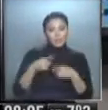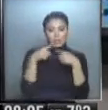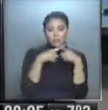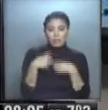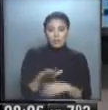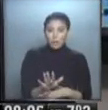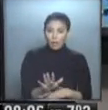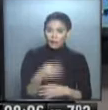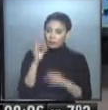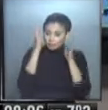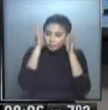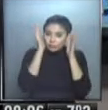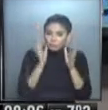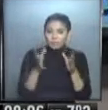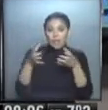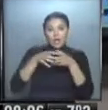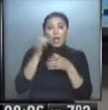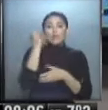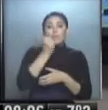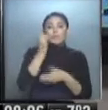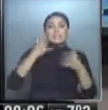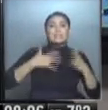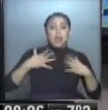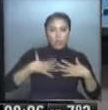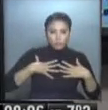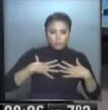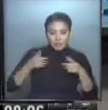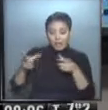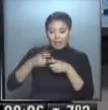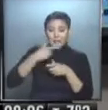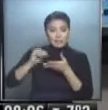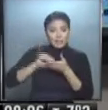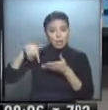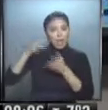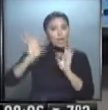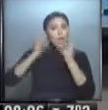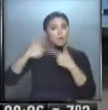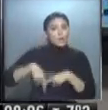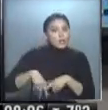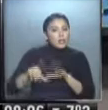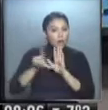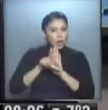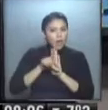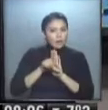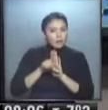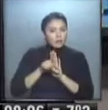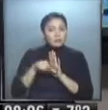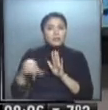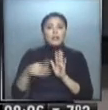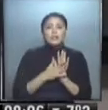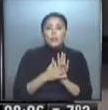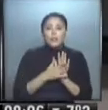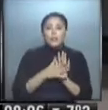que meter en la comisión de salud del senado nacional porque hay un proyecto de ley un marco regulatorio que tiene que ver con